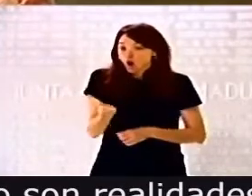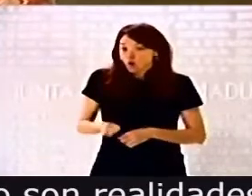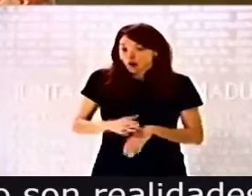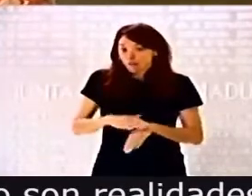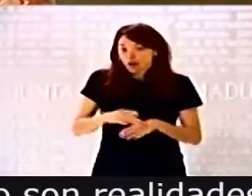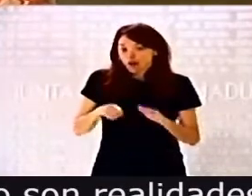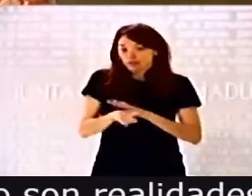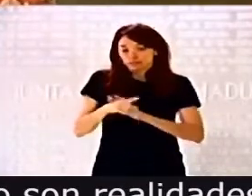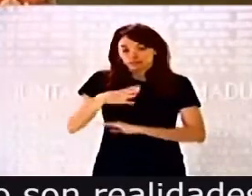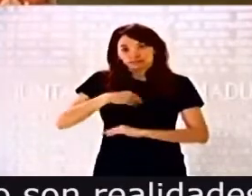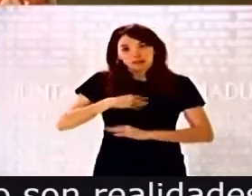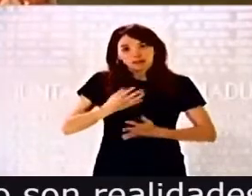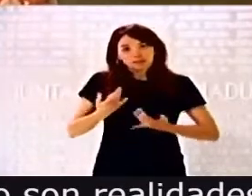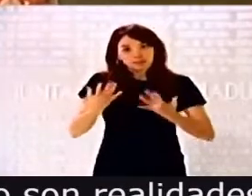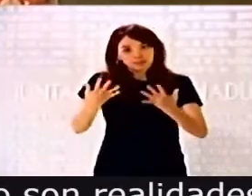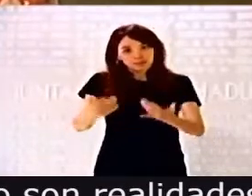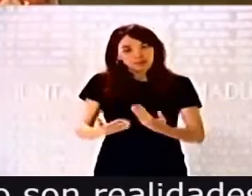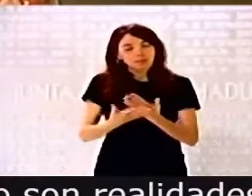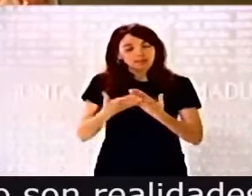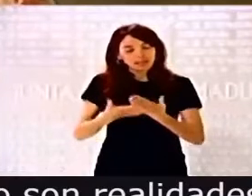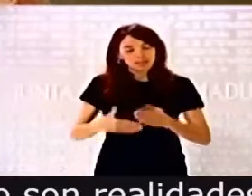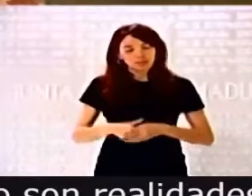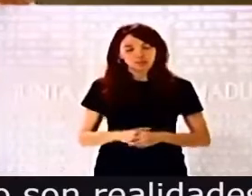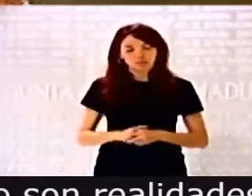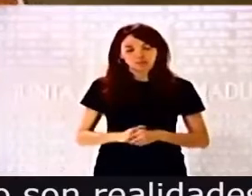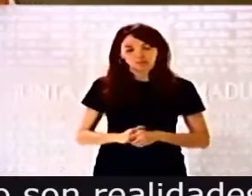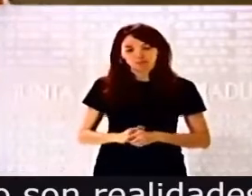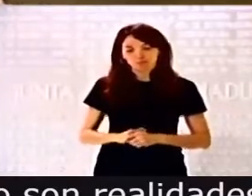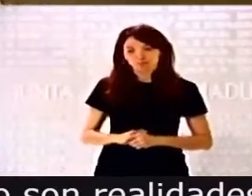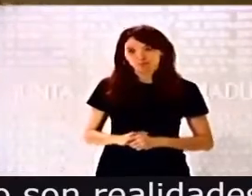burocracia y en agilización administrativa.